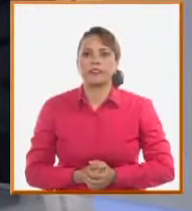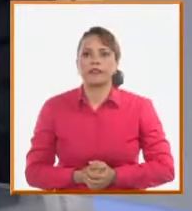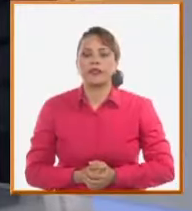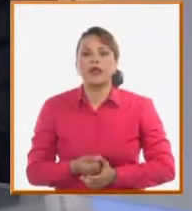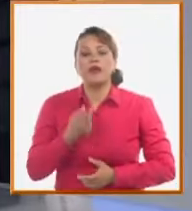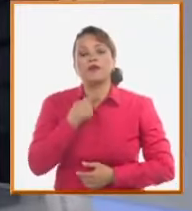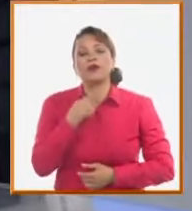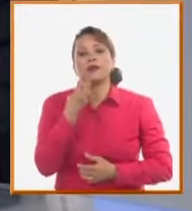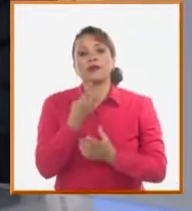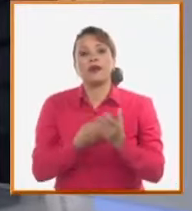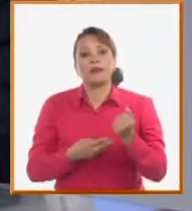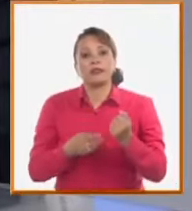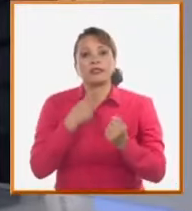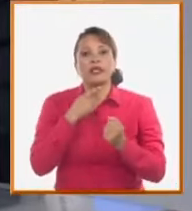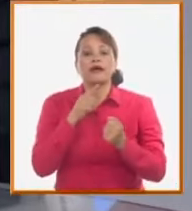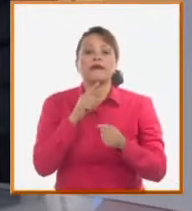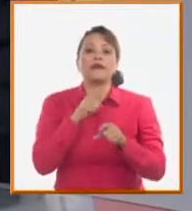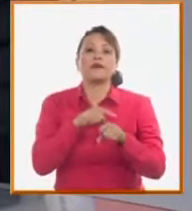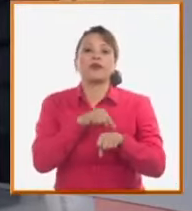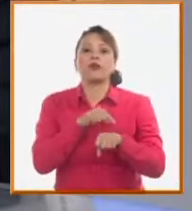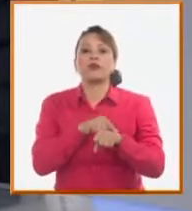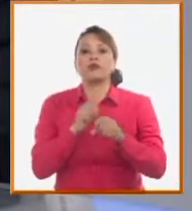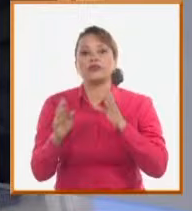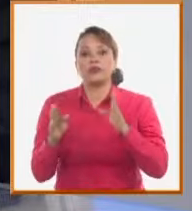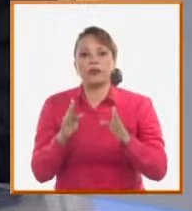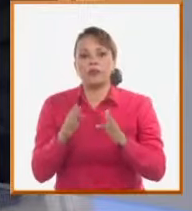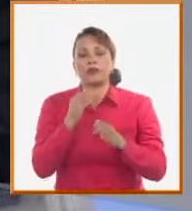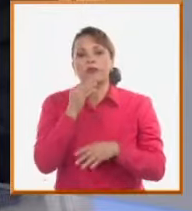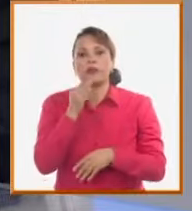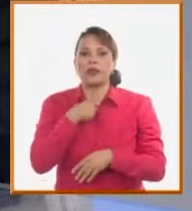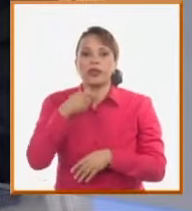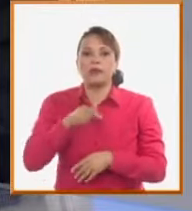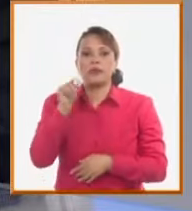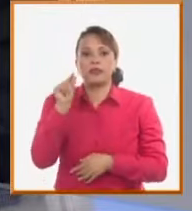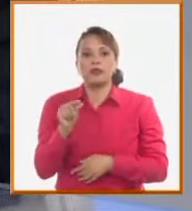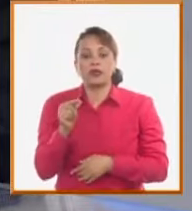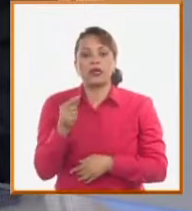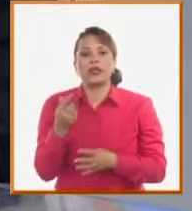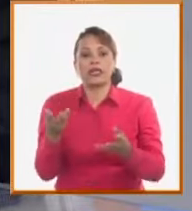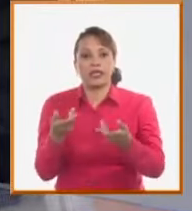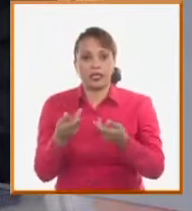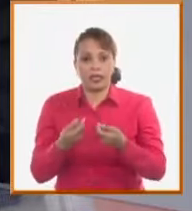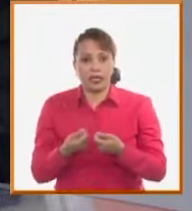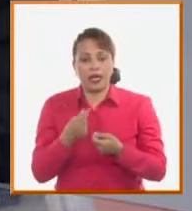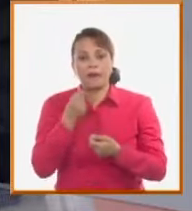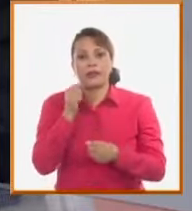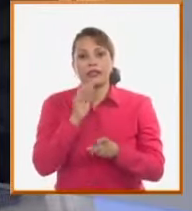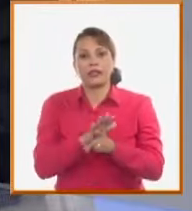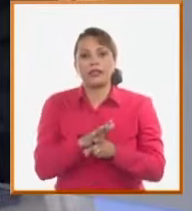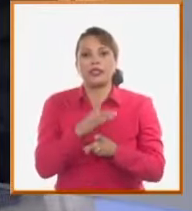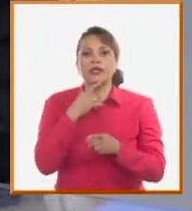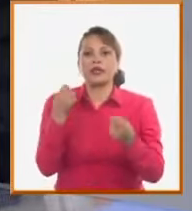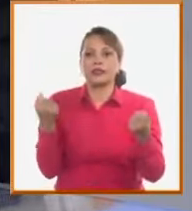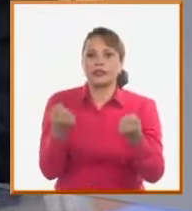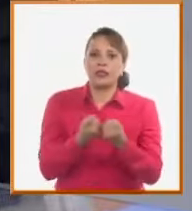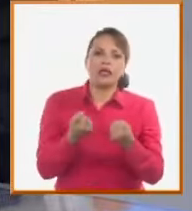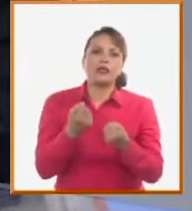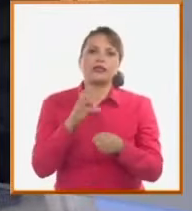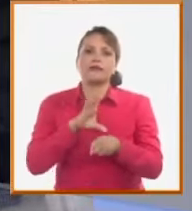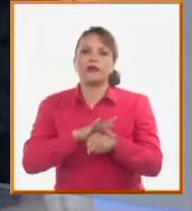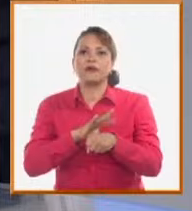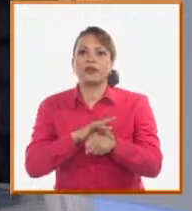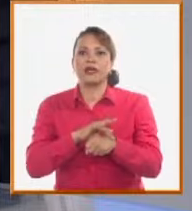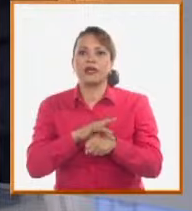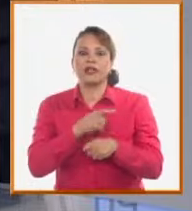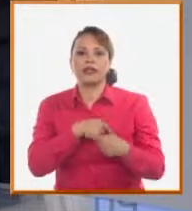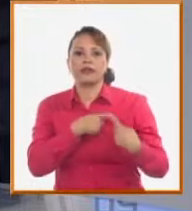temporal, es reversible. O sea, la persona recupera a partir de lesiones corporales accidentales, enfermedades